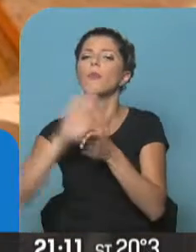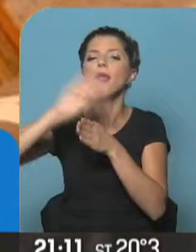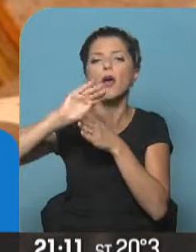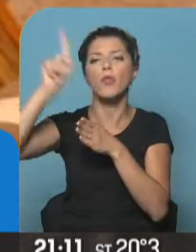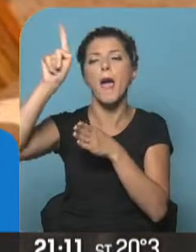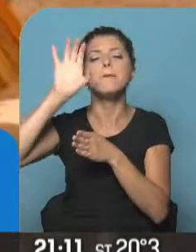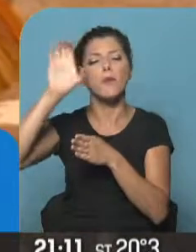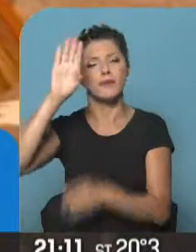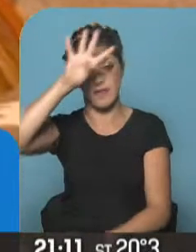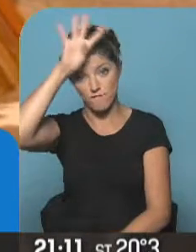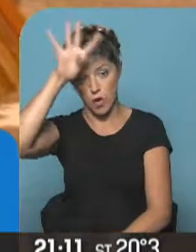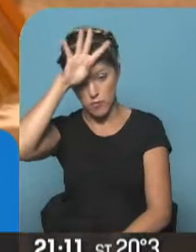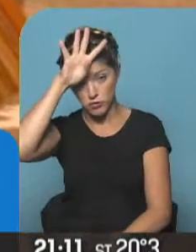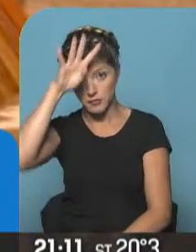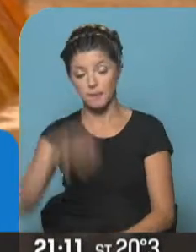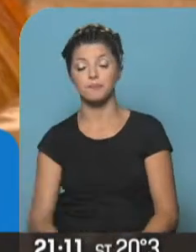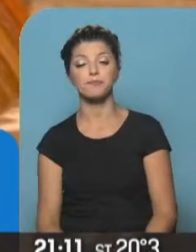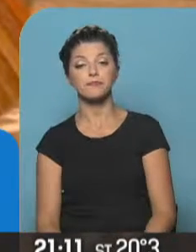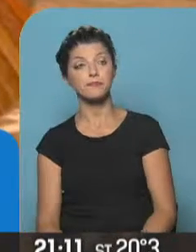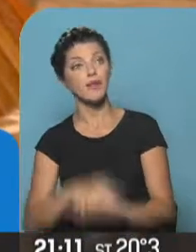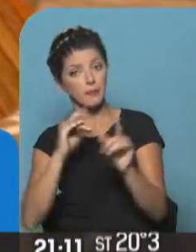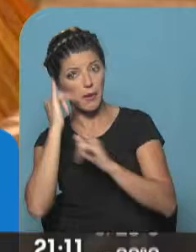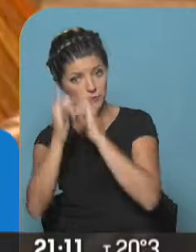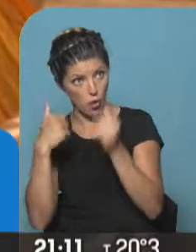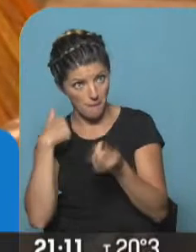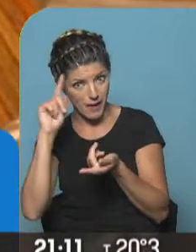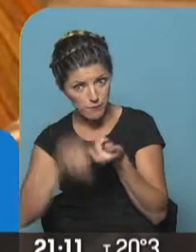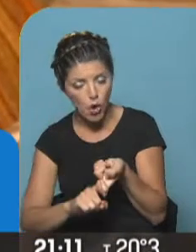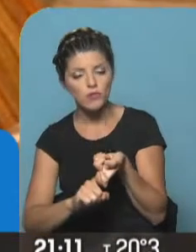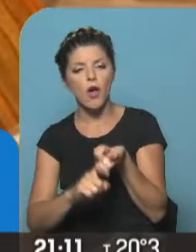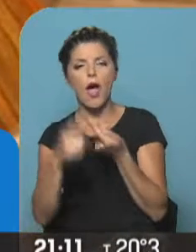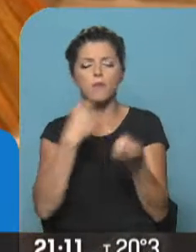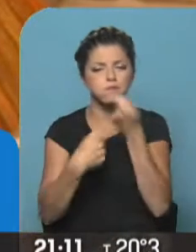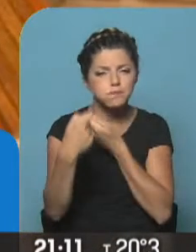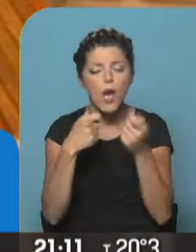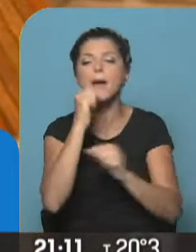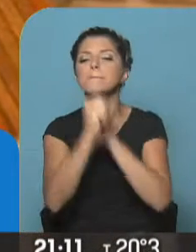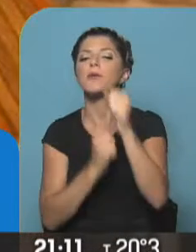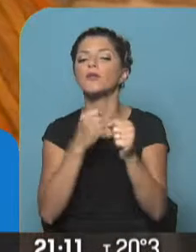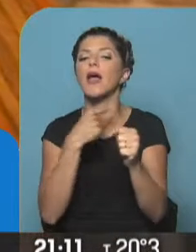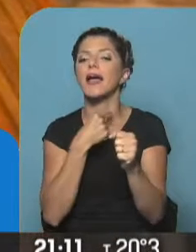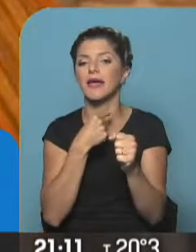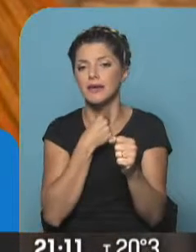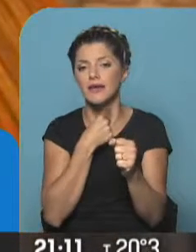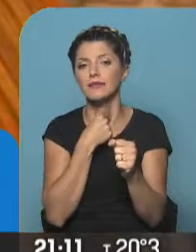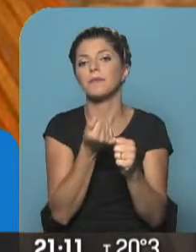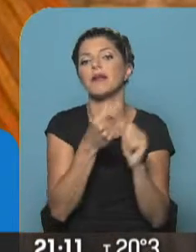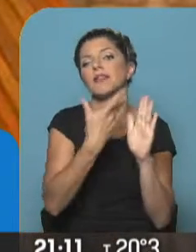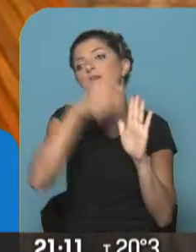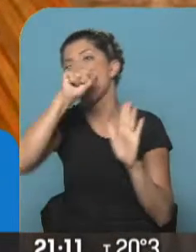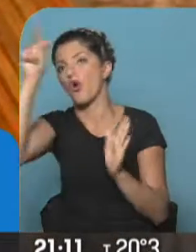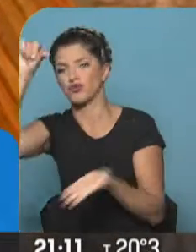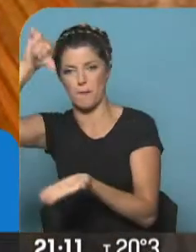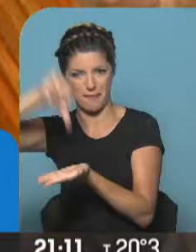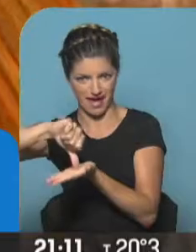y de manera tranquila señaló que su marido armaba negocios para empresas que quisieran sacar el dinero del país por